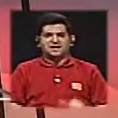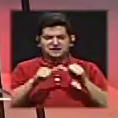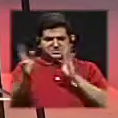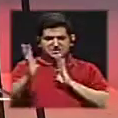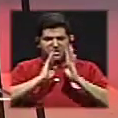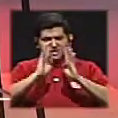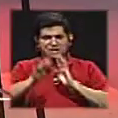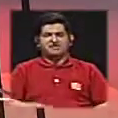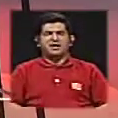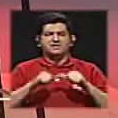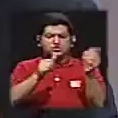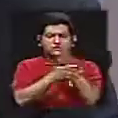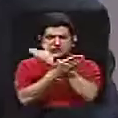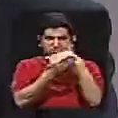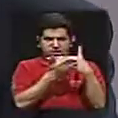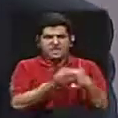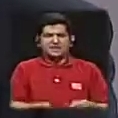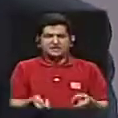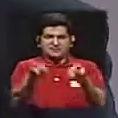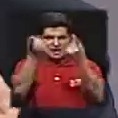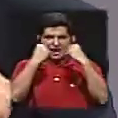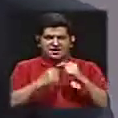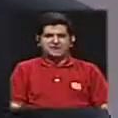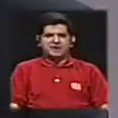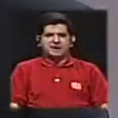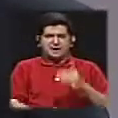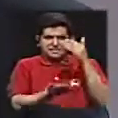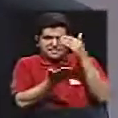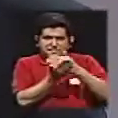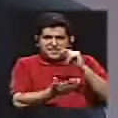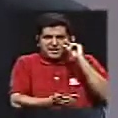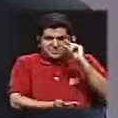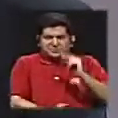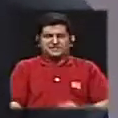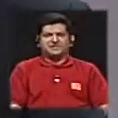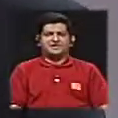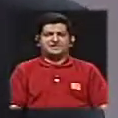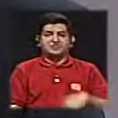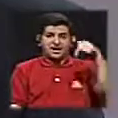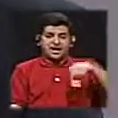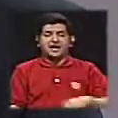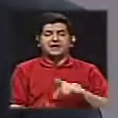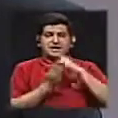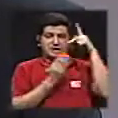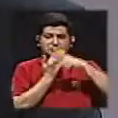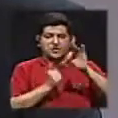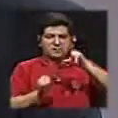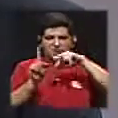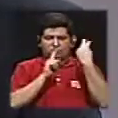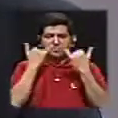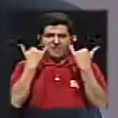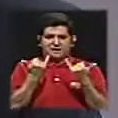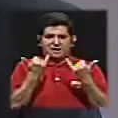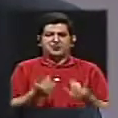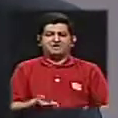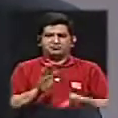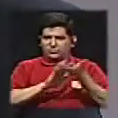de esto en el próximo segmento, cuando volvamos de un brevísimo corte comercial aquí en su programa Puntos de Vista. No se